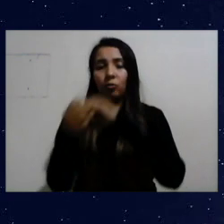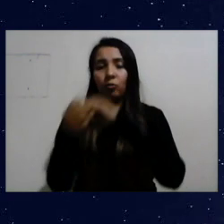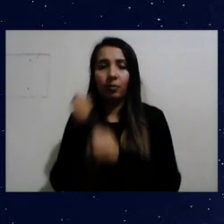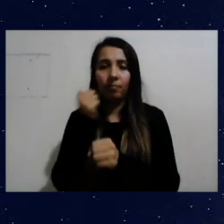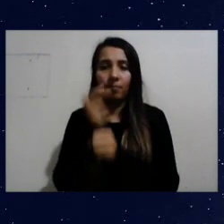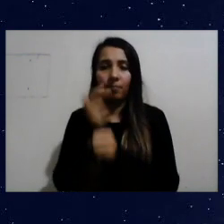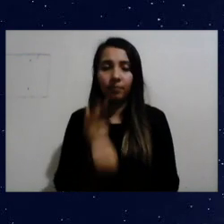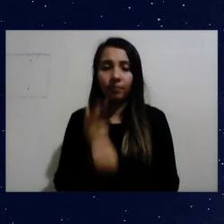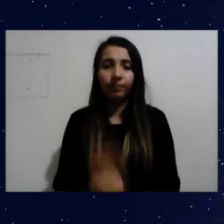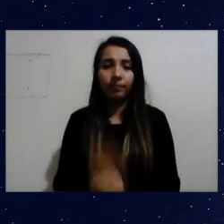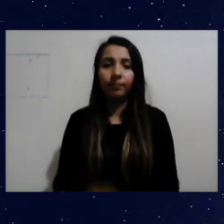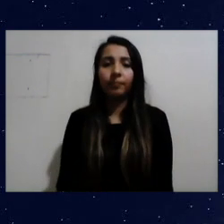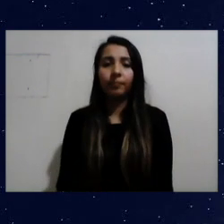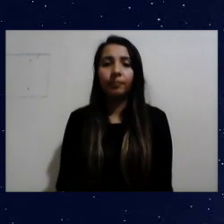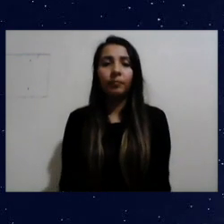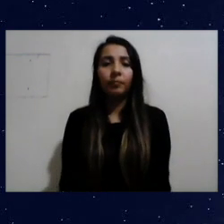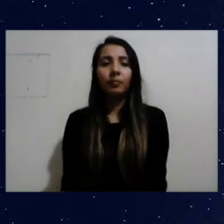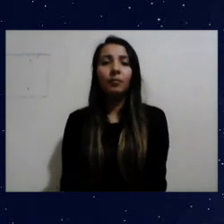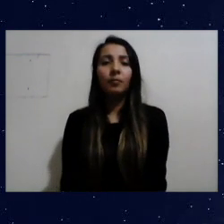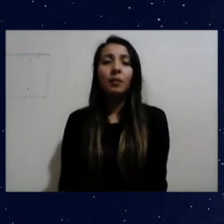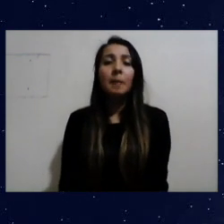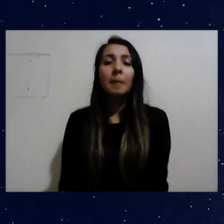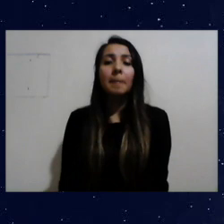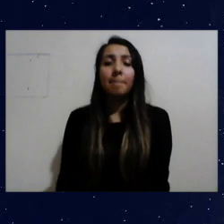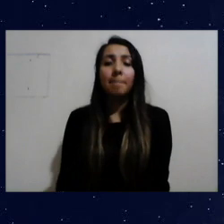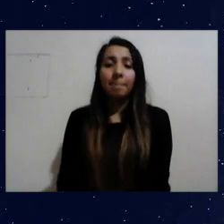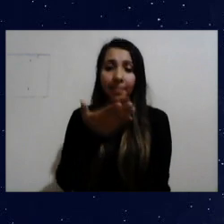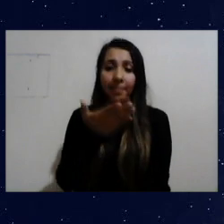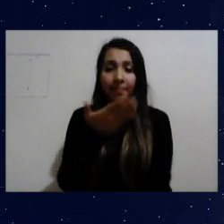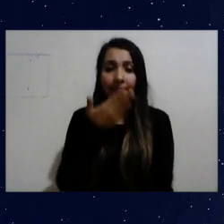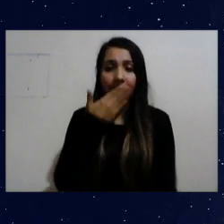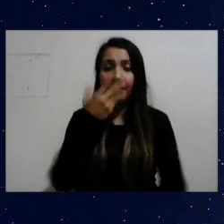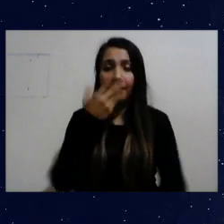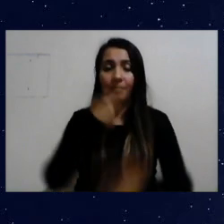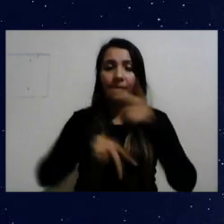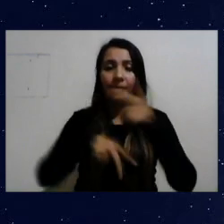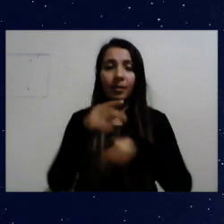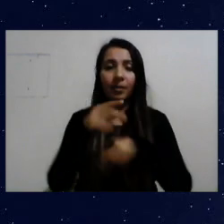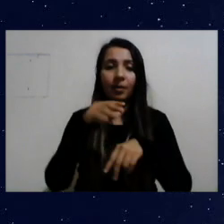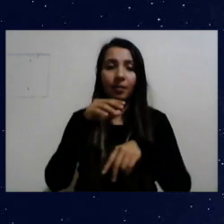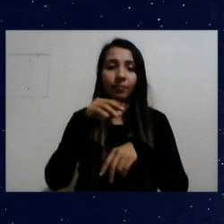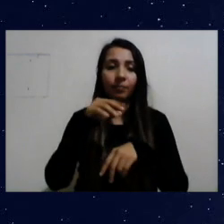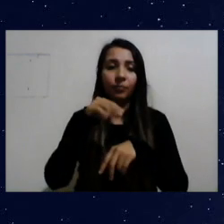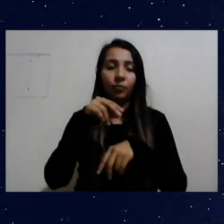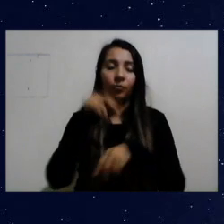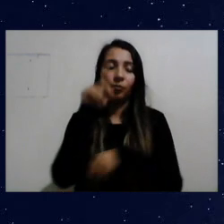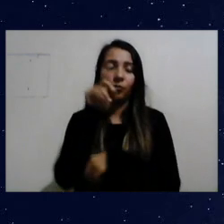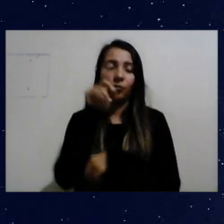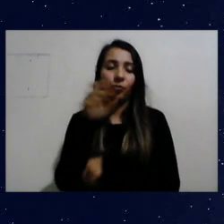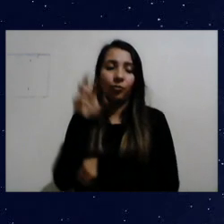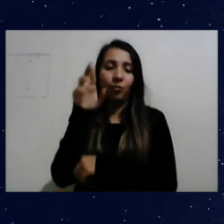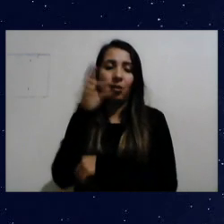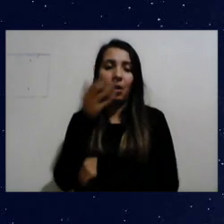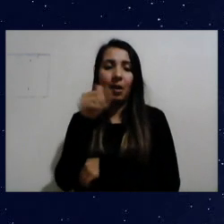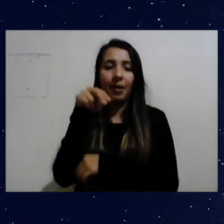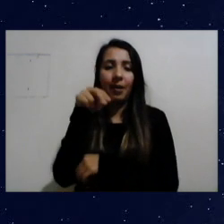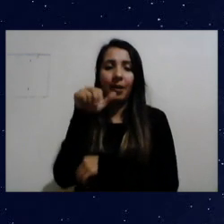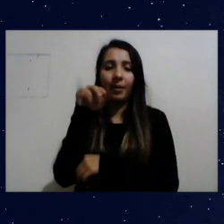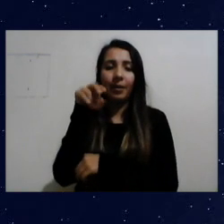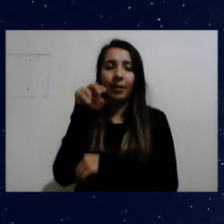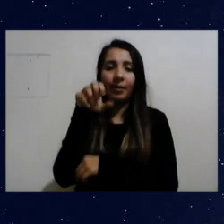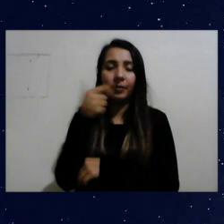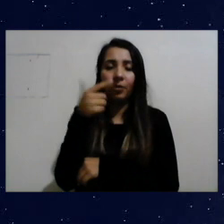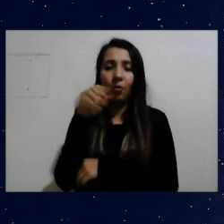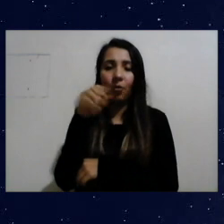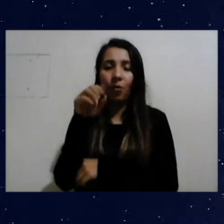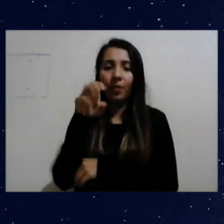temprana. Bueno, muy bienvenida a la doctora Ana Inés Gómez a nuestra